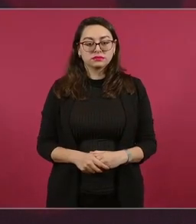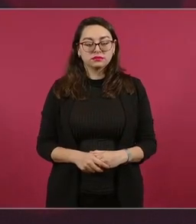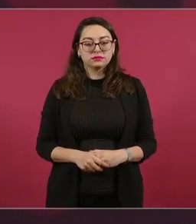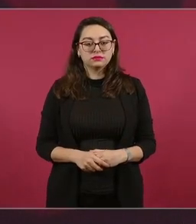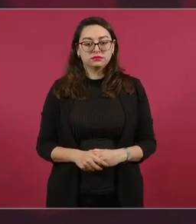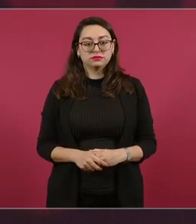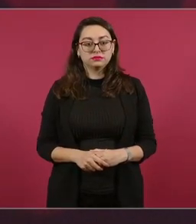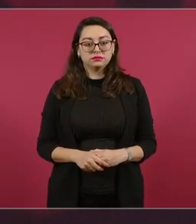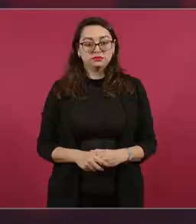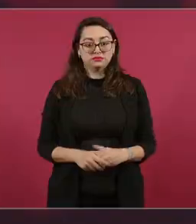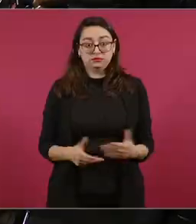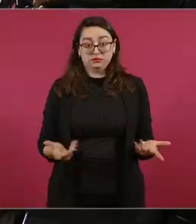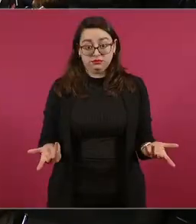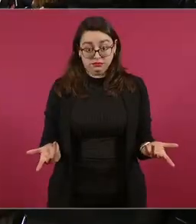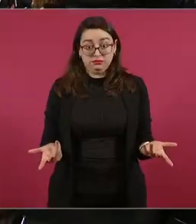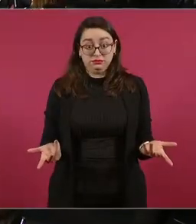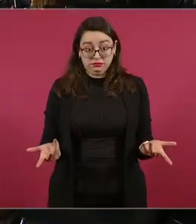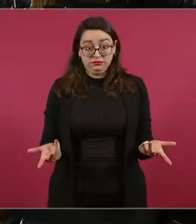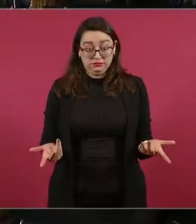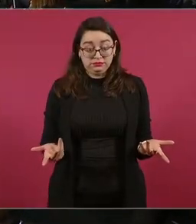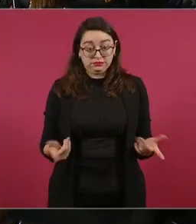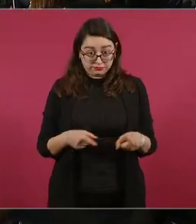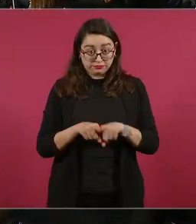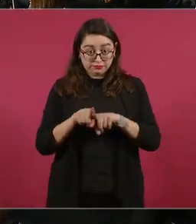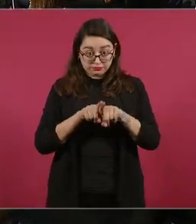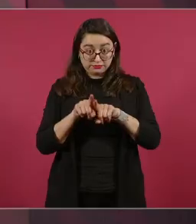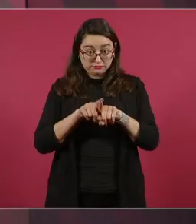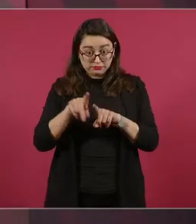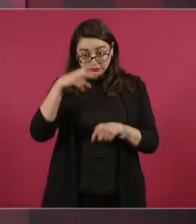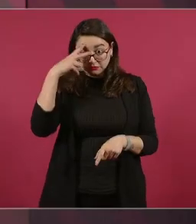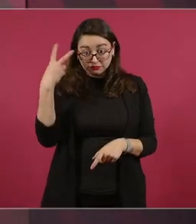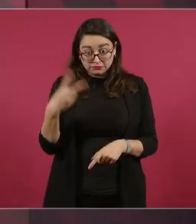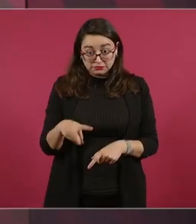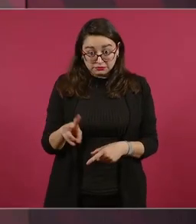No somos hermanos, sí, sí.